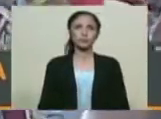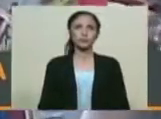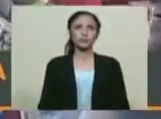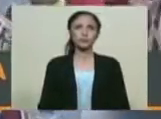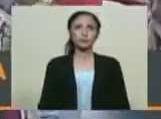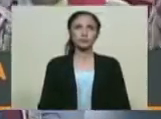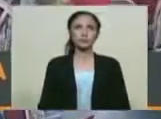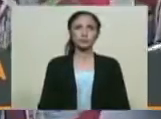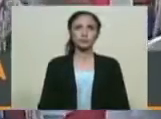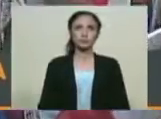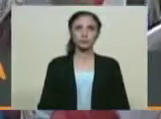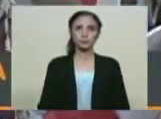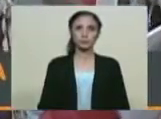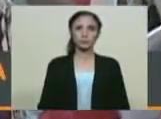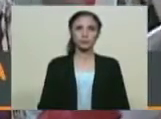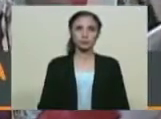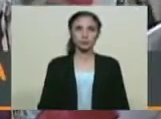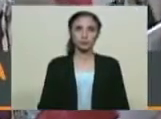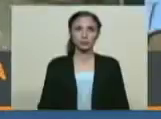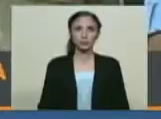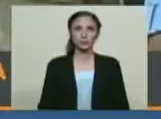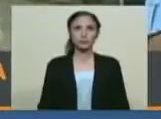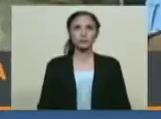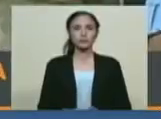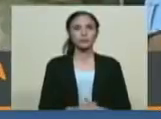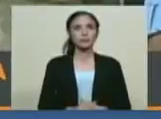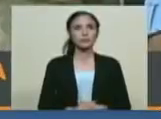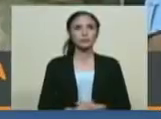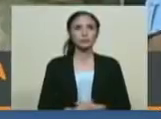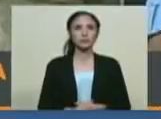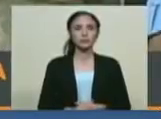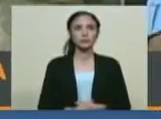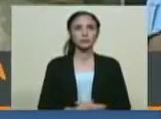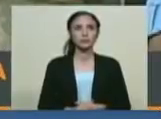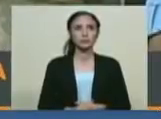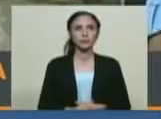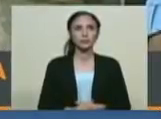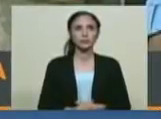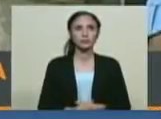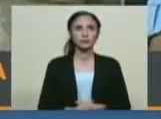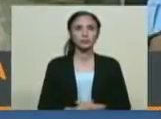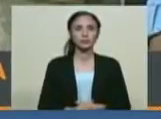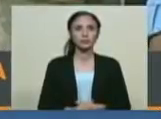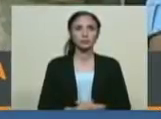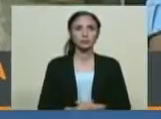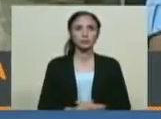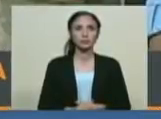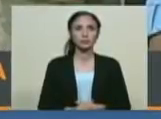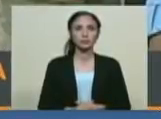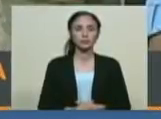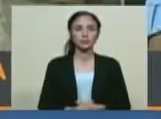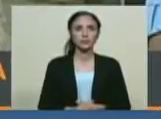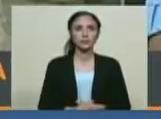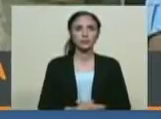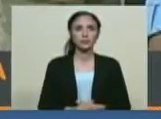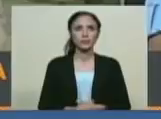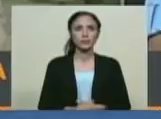ti? Rodolfito. Y al gran encestador,